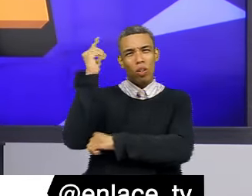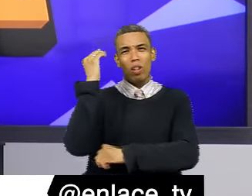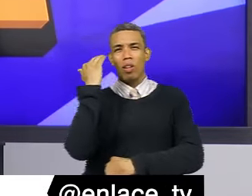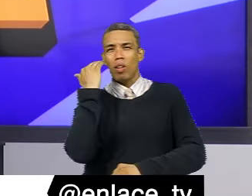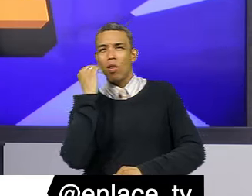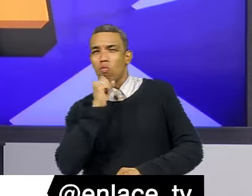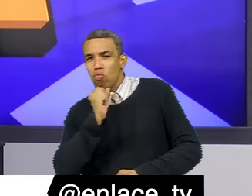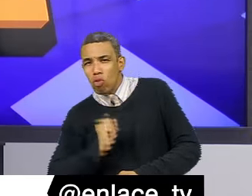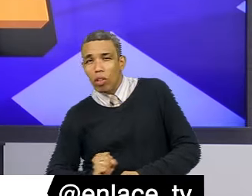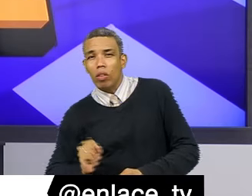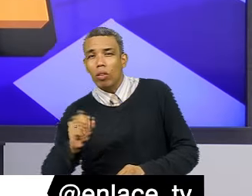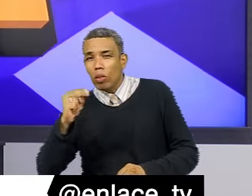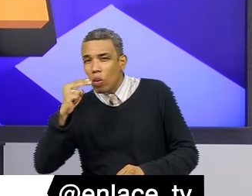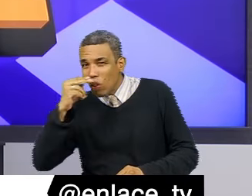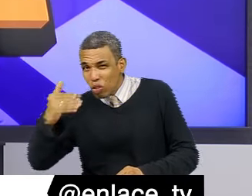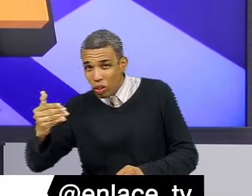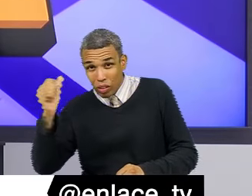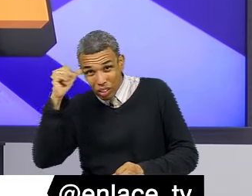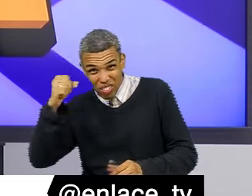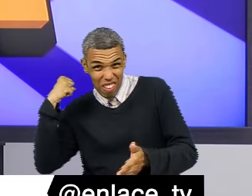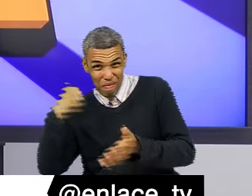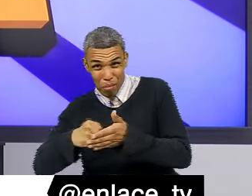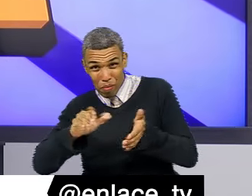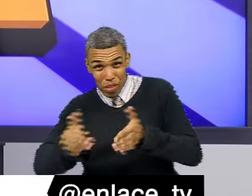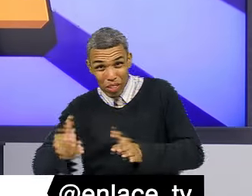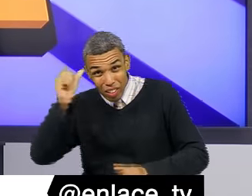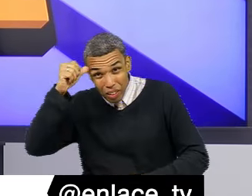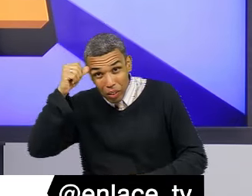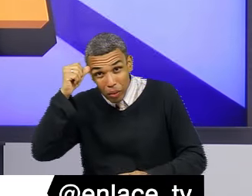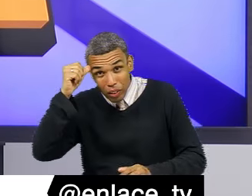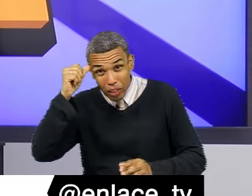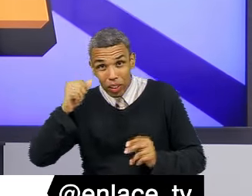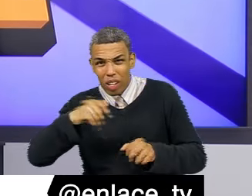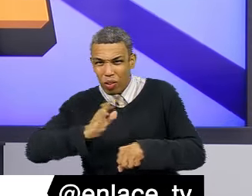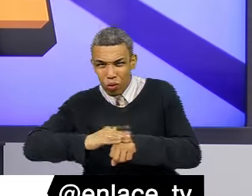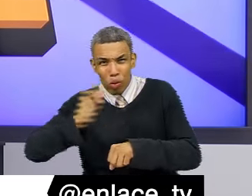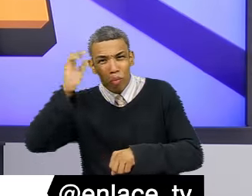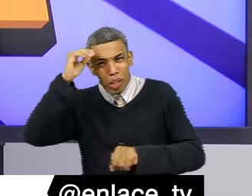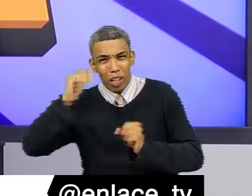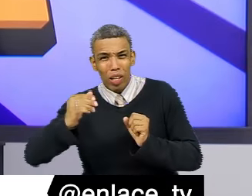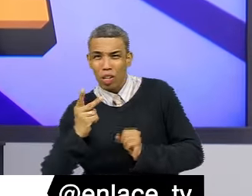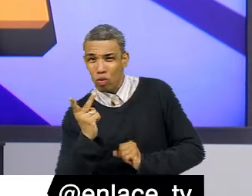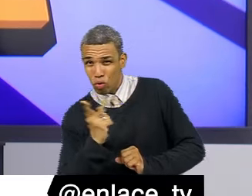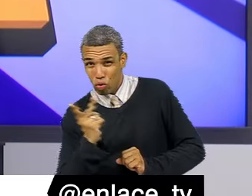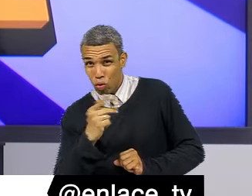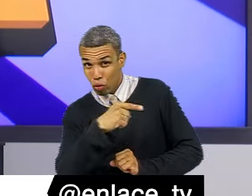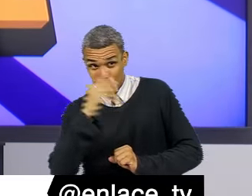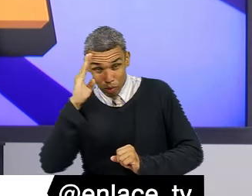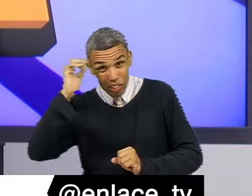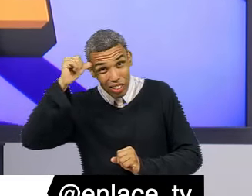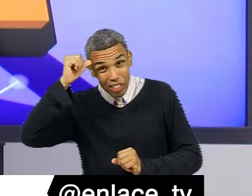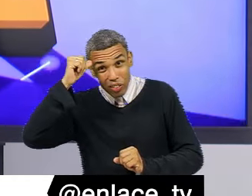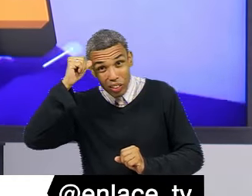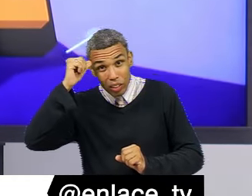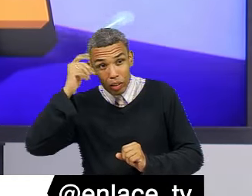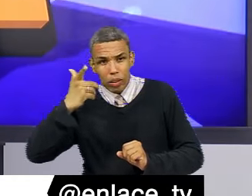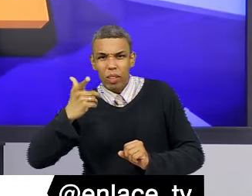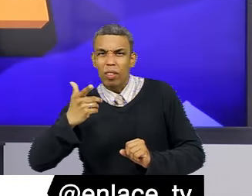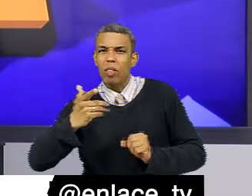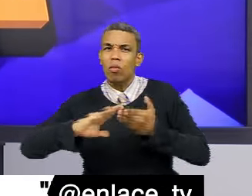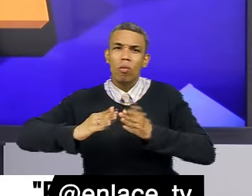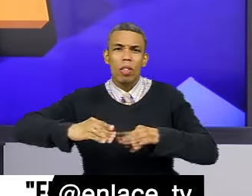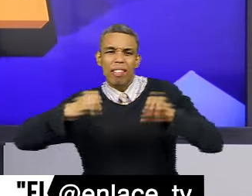reclaman justicia por los hechos en los que se vieron involucrados dos uniformados del área de inteligencia de la policía del Magdalena Medio. Y en otra información, con